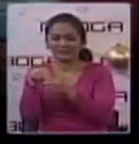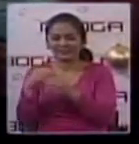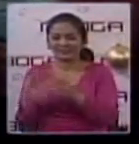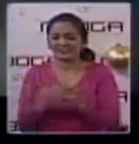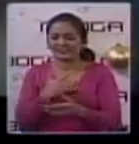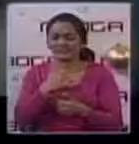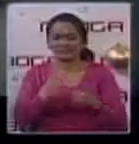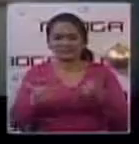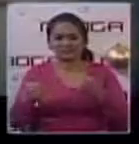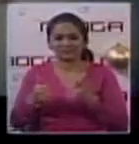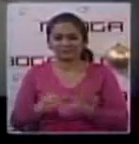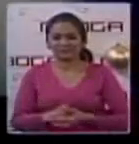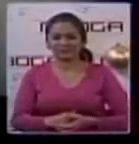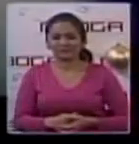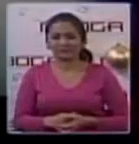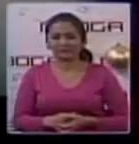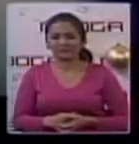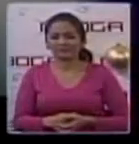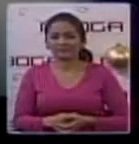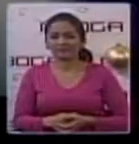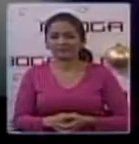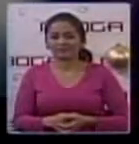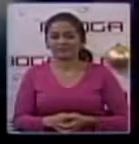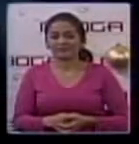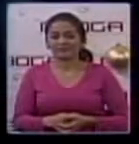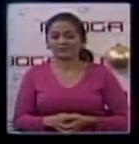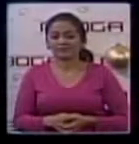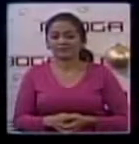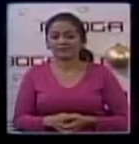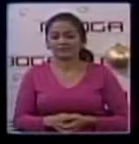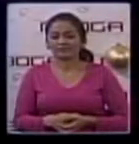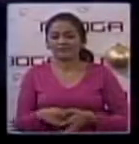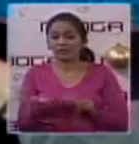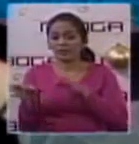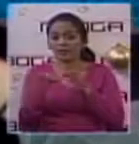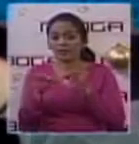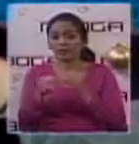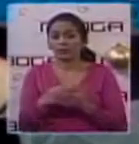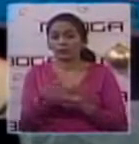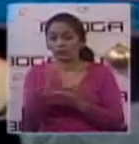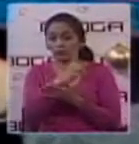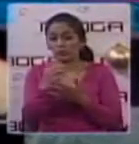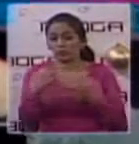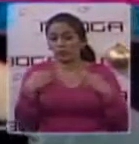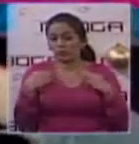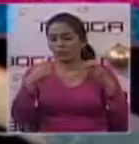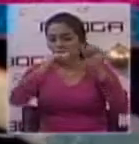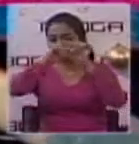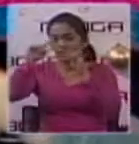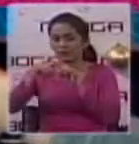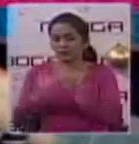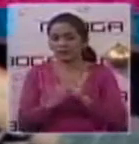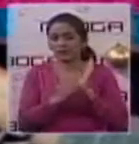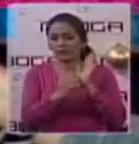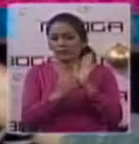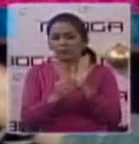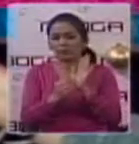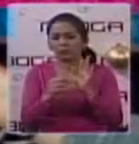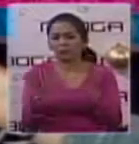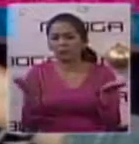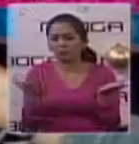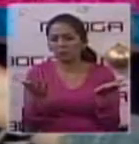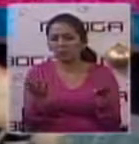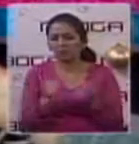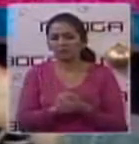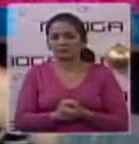el artista de la moda destacó el concepto de la colección que presentará sobre como cuando estamos fuera